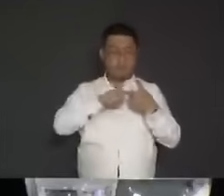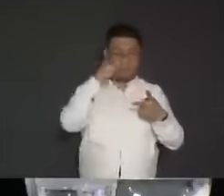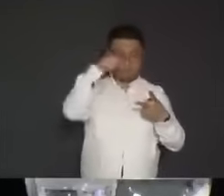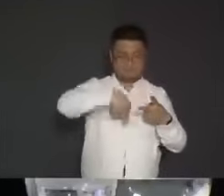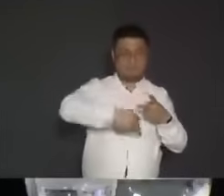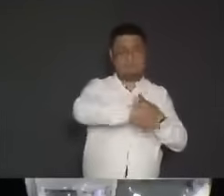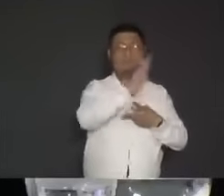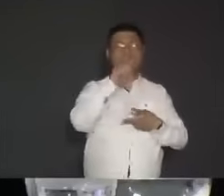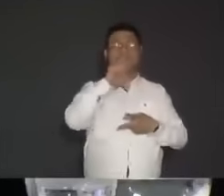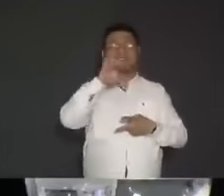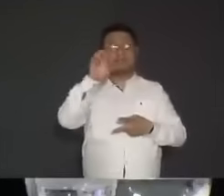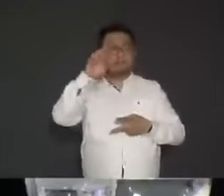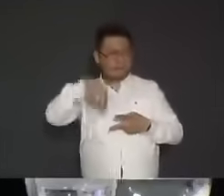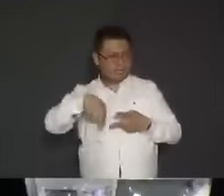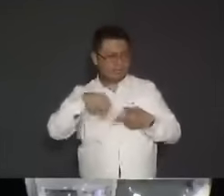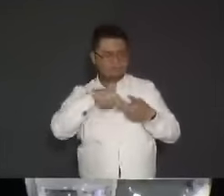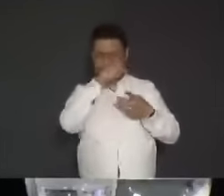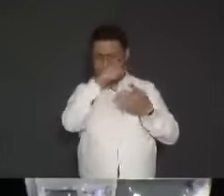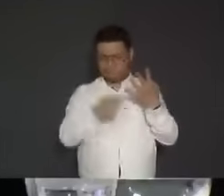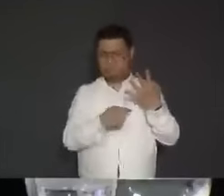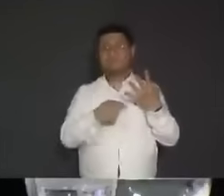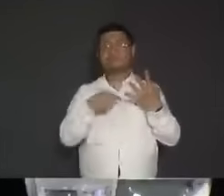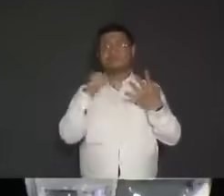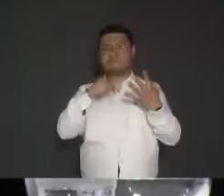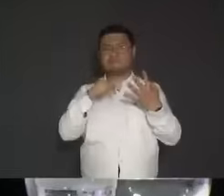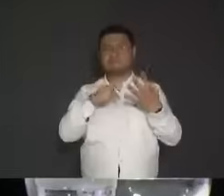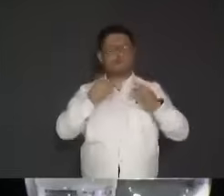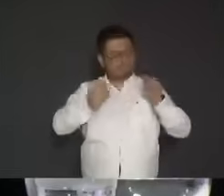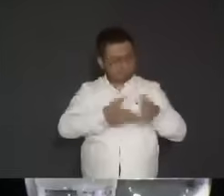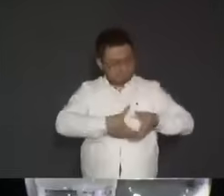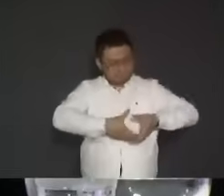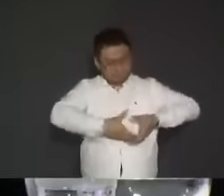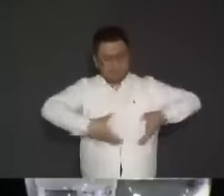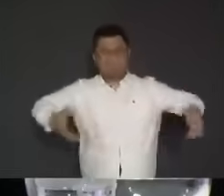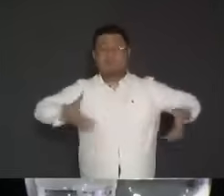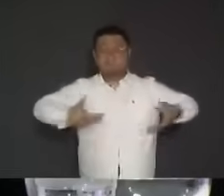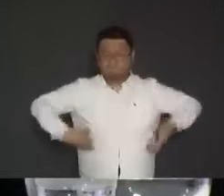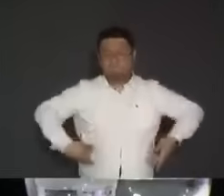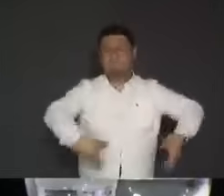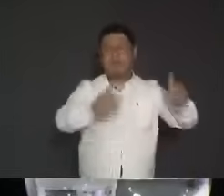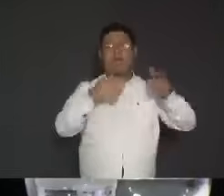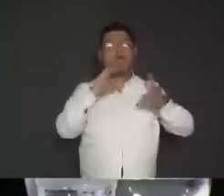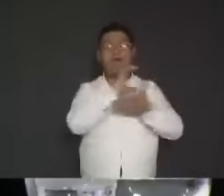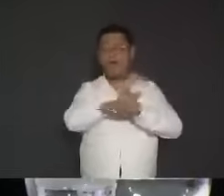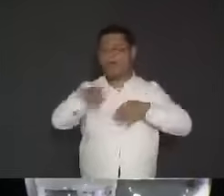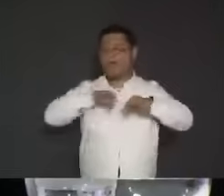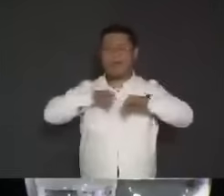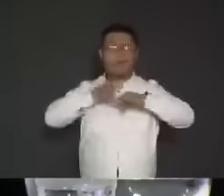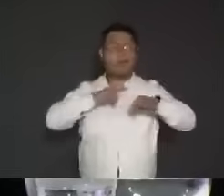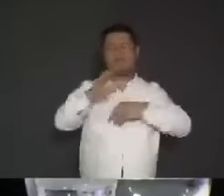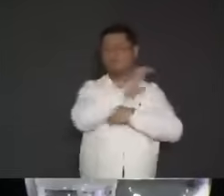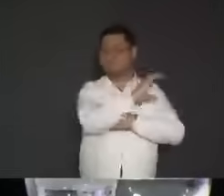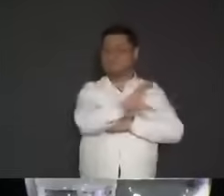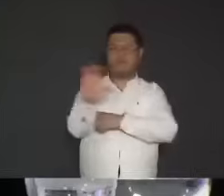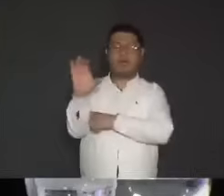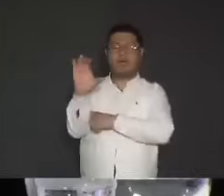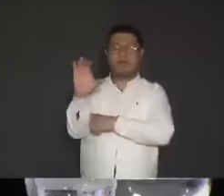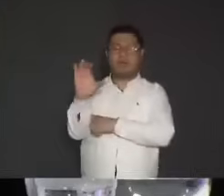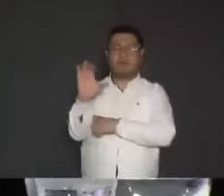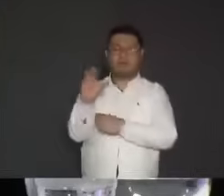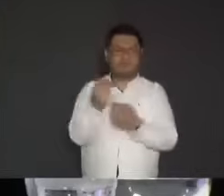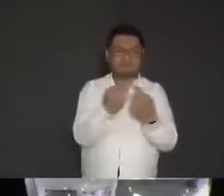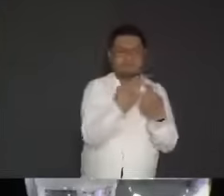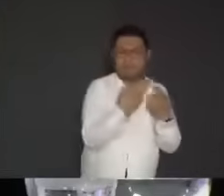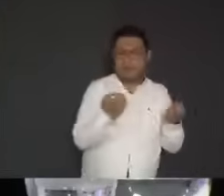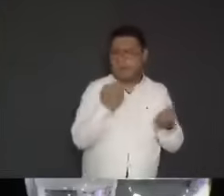Mérida-Tizimín. Ampliar y abrir caminos sacacosechas para los productores del campo. Nadie habla del campo, hablan de